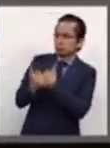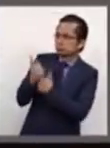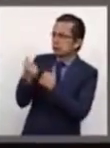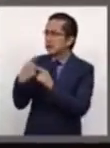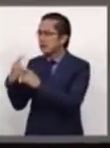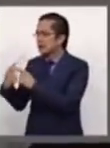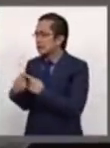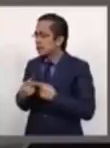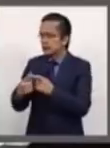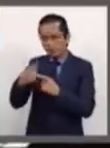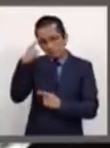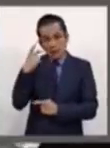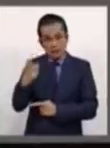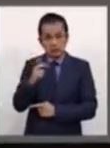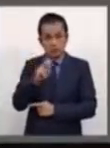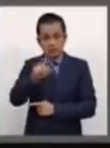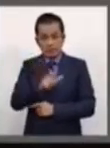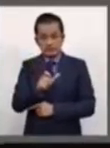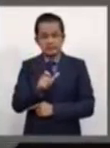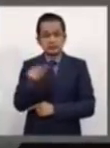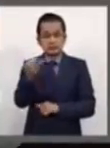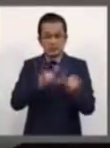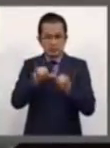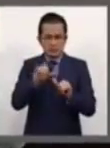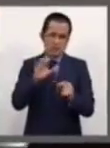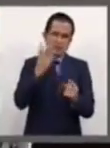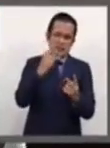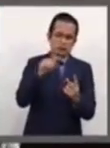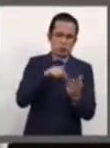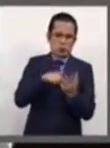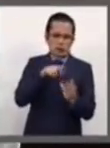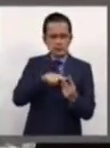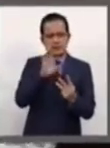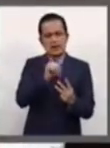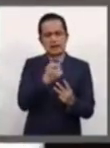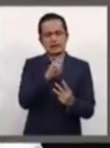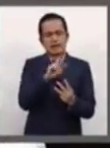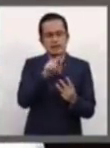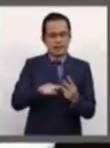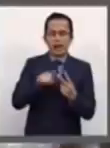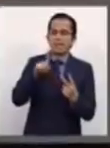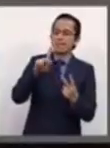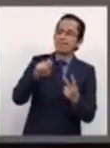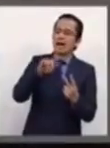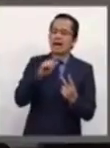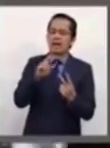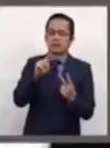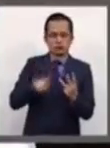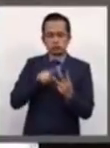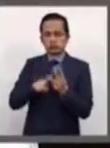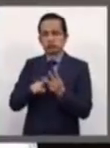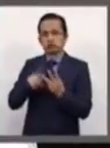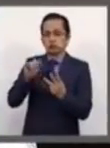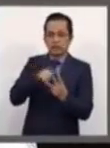Petroquímica, que tiene tres complejos, Cangrejera, Pajaritos y Morelos, que necesitan el gas etano, no entraron